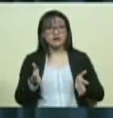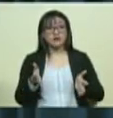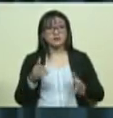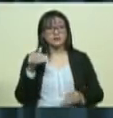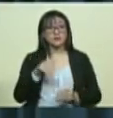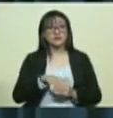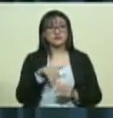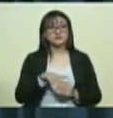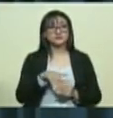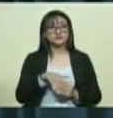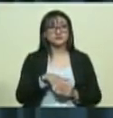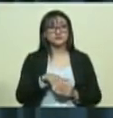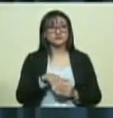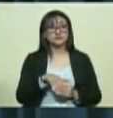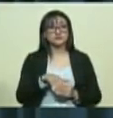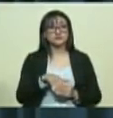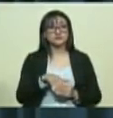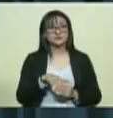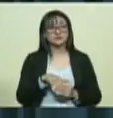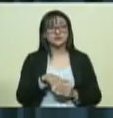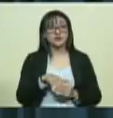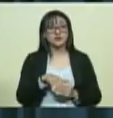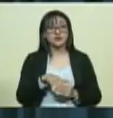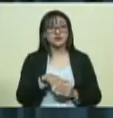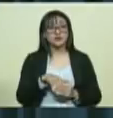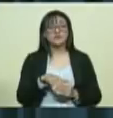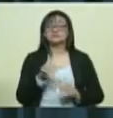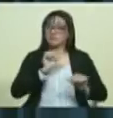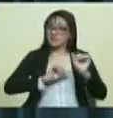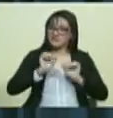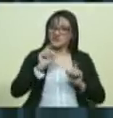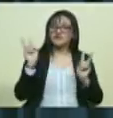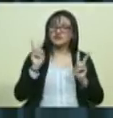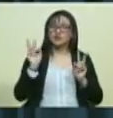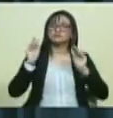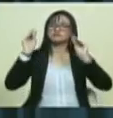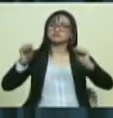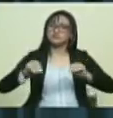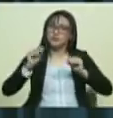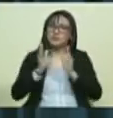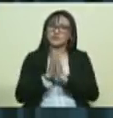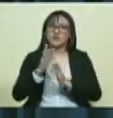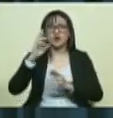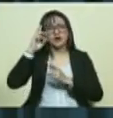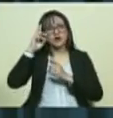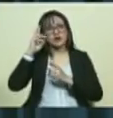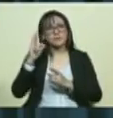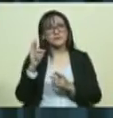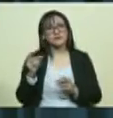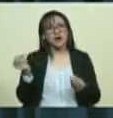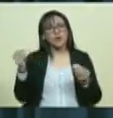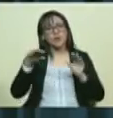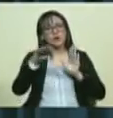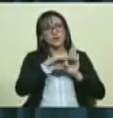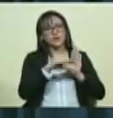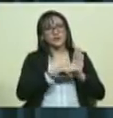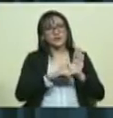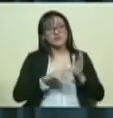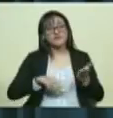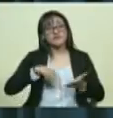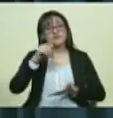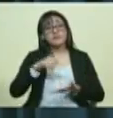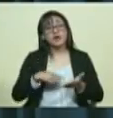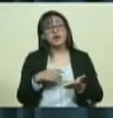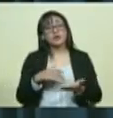la elección nosotros no solamente vamos a defender la victoria sino que hacemos un llamado a que se respeten los acuerdos y garantías firmados